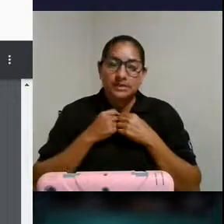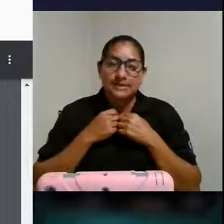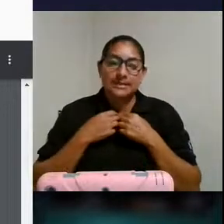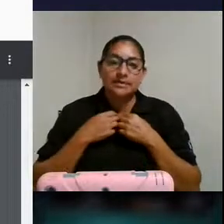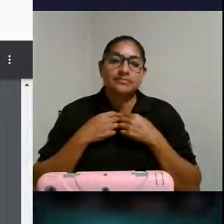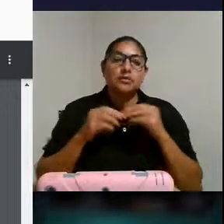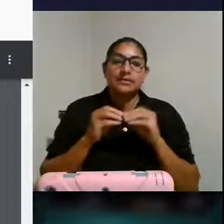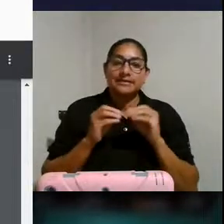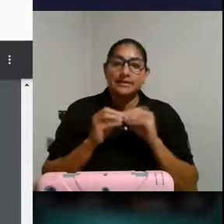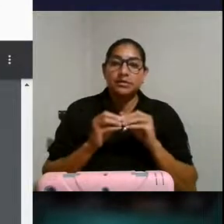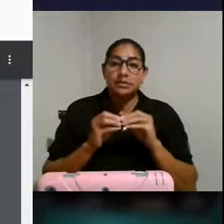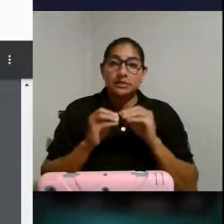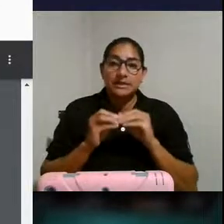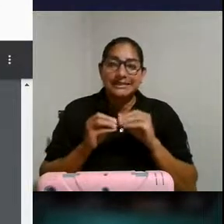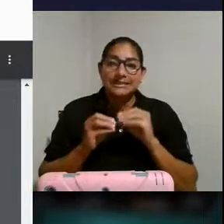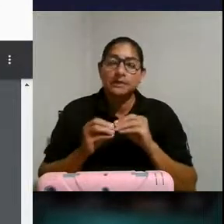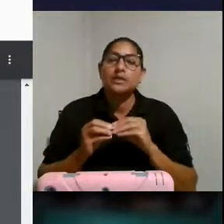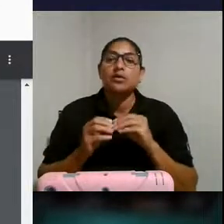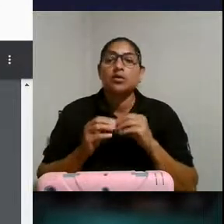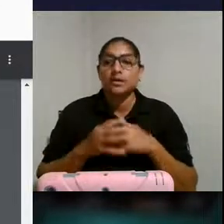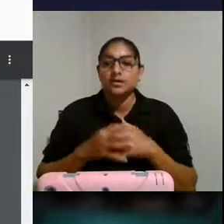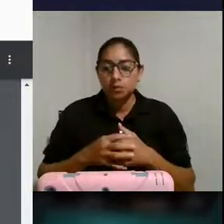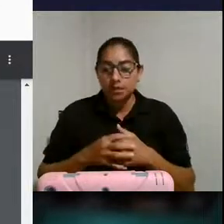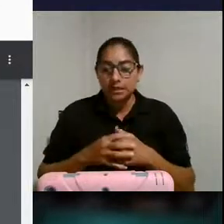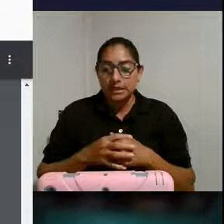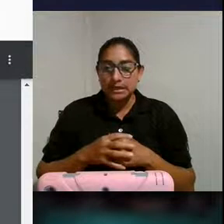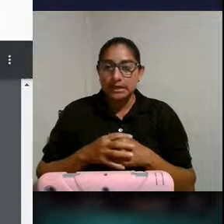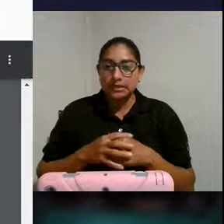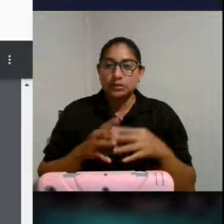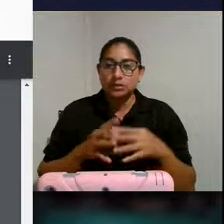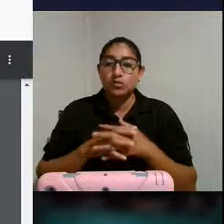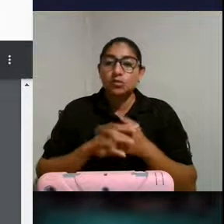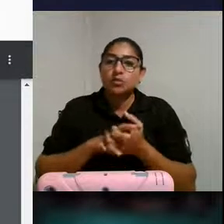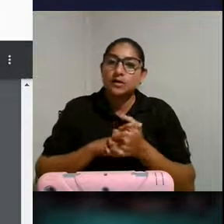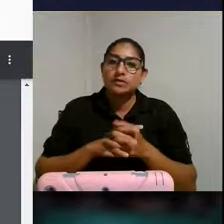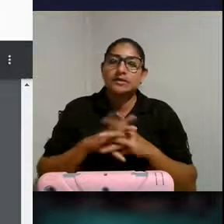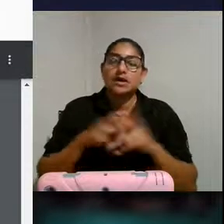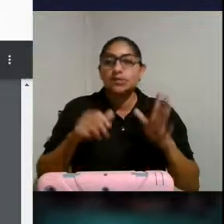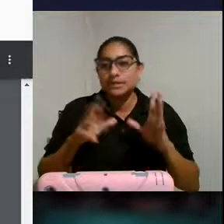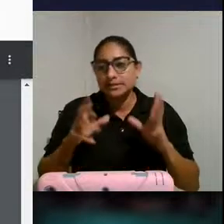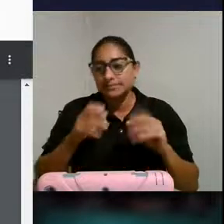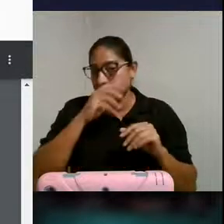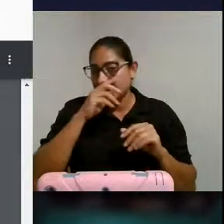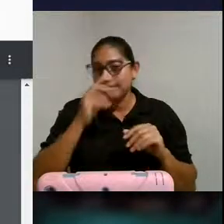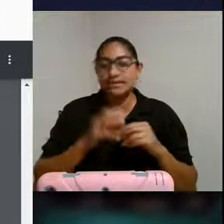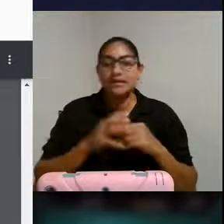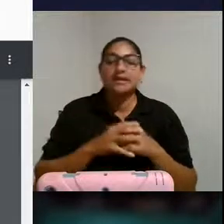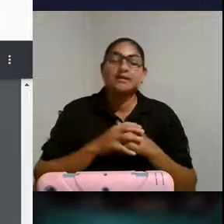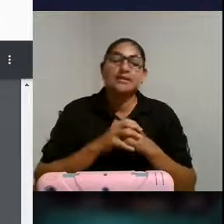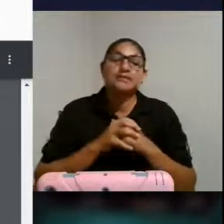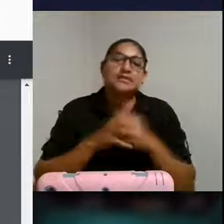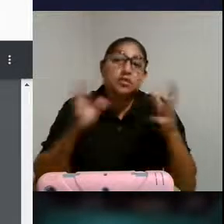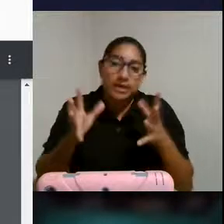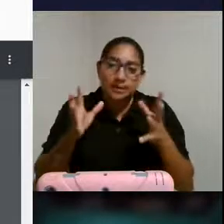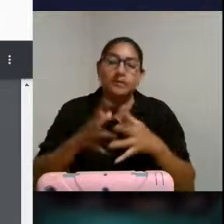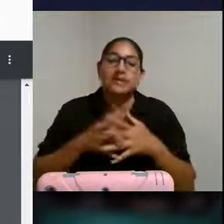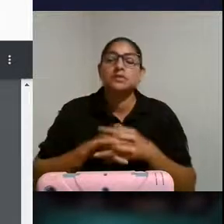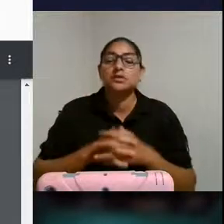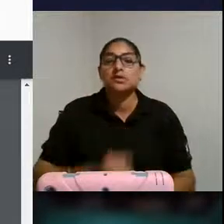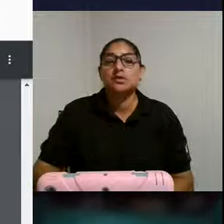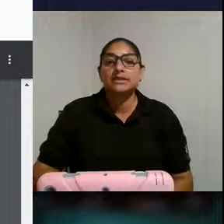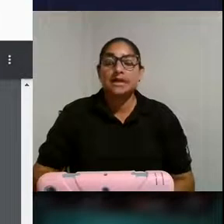Compañera Joyce, se le dificulta ver que usted utiliza siempre el color azul. Entonces, uno de los ajustes razonables que se